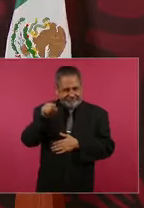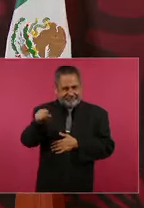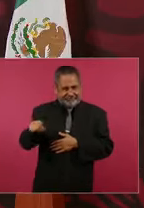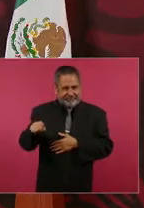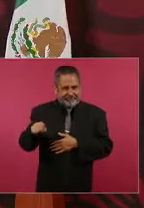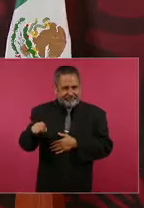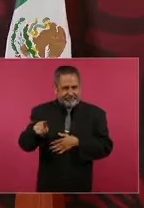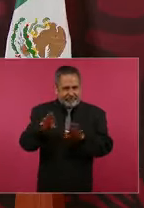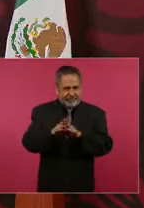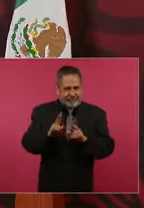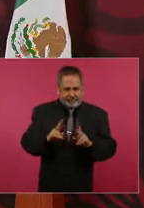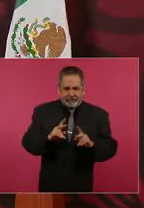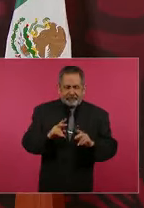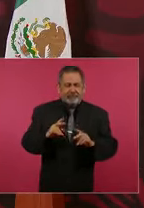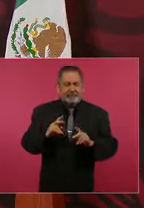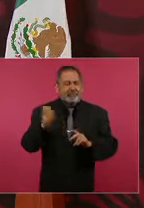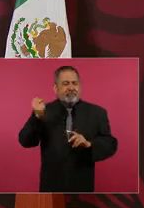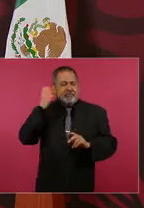cómo editar las mañaneras.